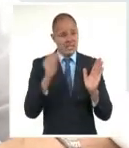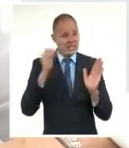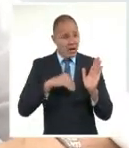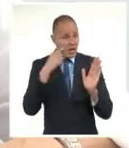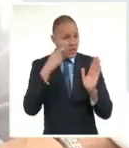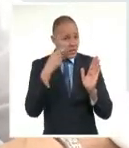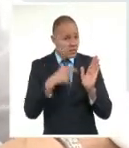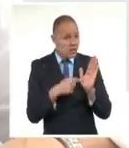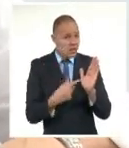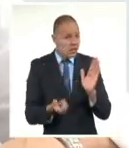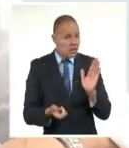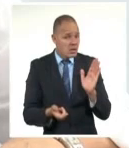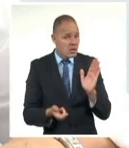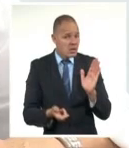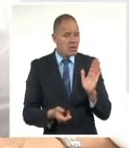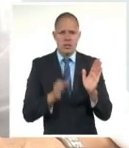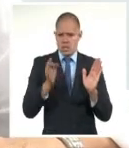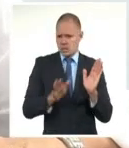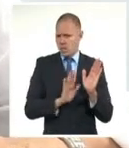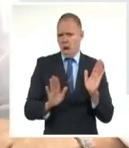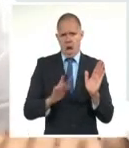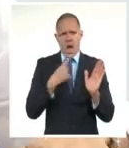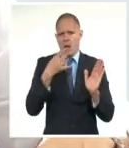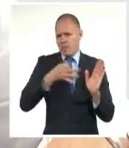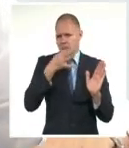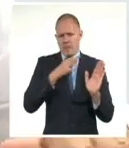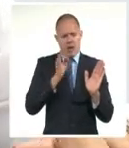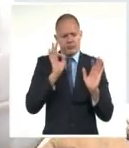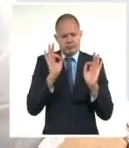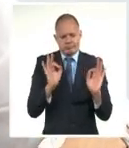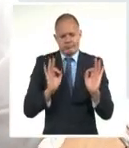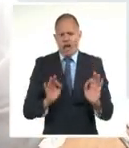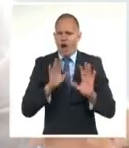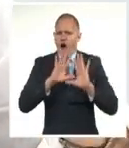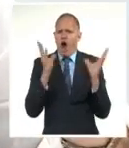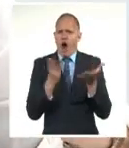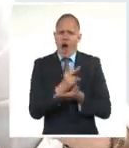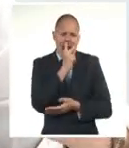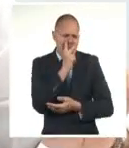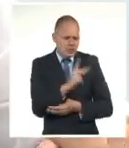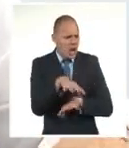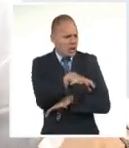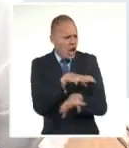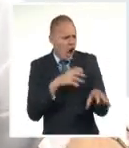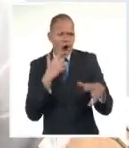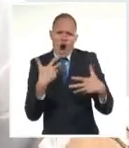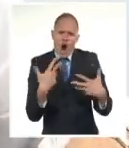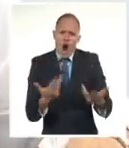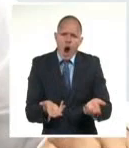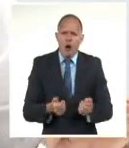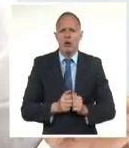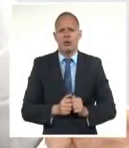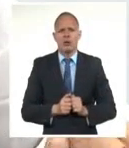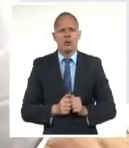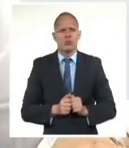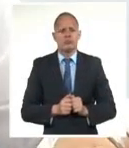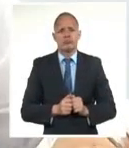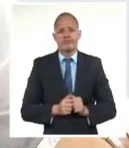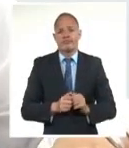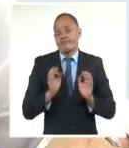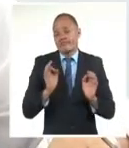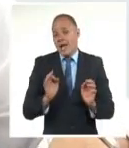2021, porque ahí se establece todos los requisitos, todas las medidas y